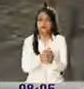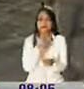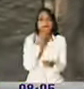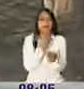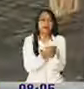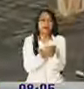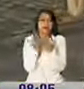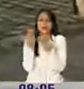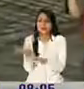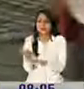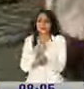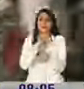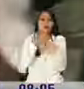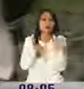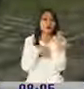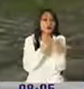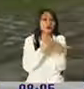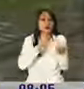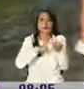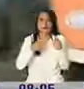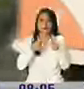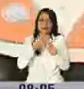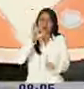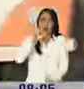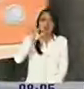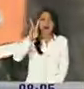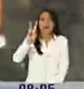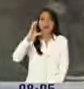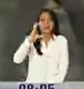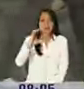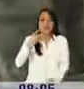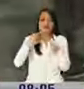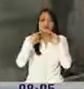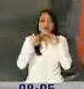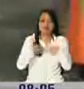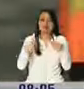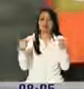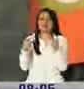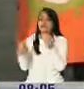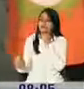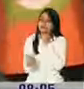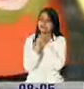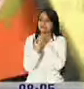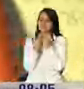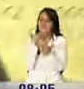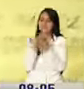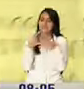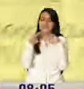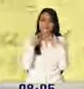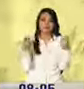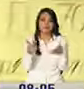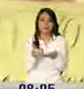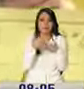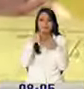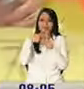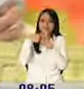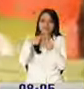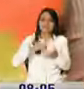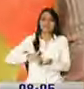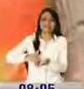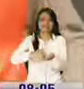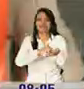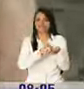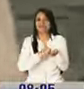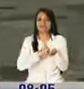ti, a todos los amigos de Telemicentro por el apoyo en esta difusión. Muchísimas gracias por ayudarnos a difundir un mensaje de optimismo y solidaridad.